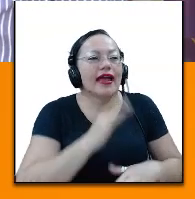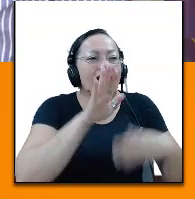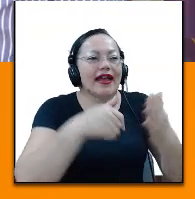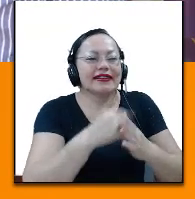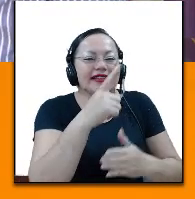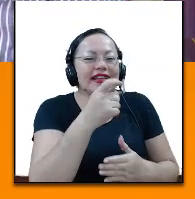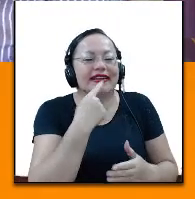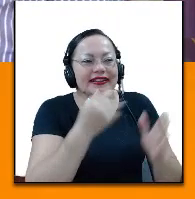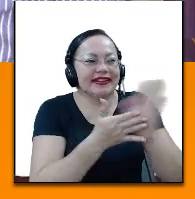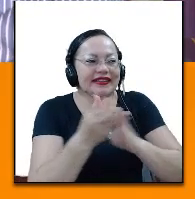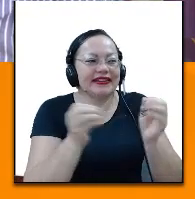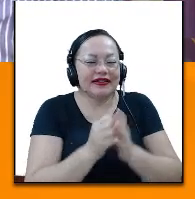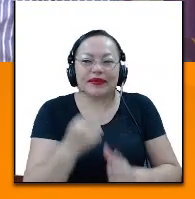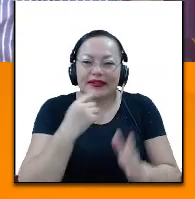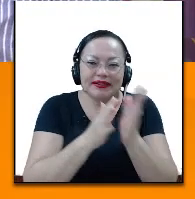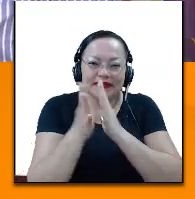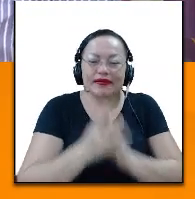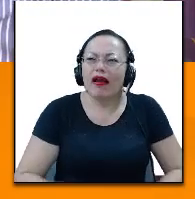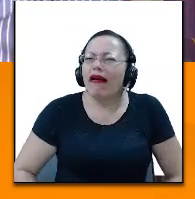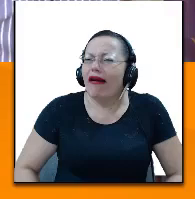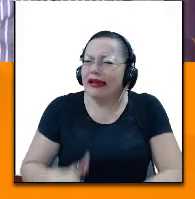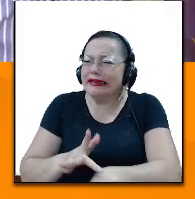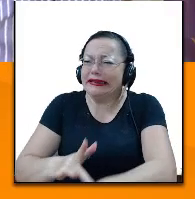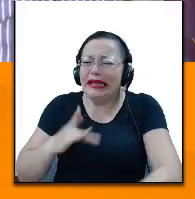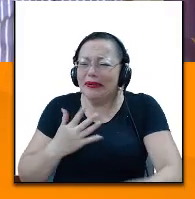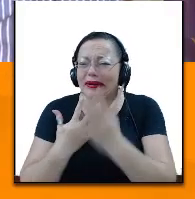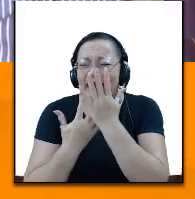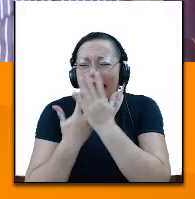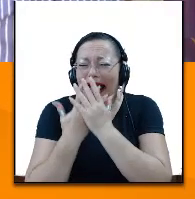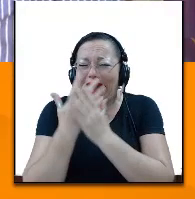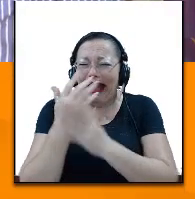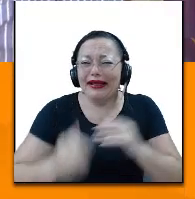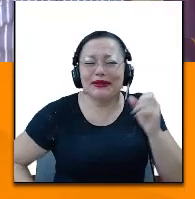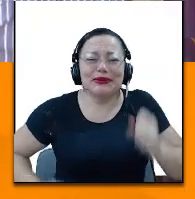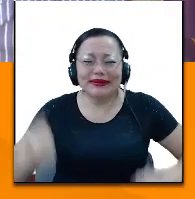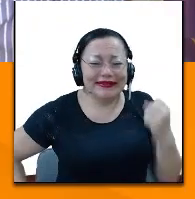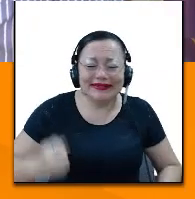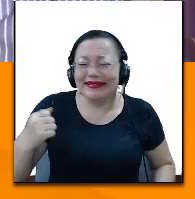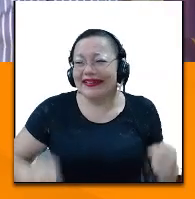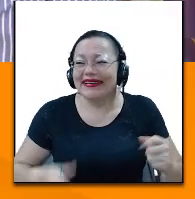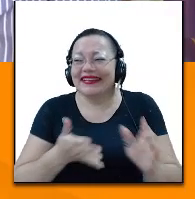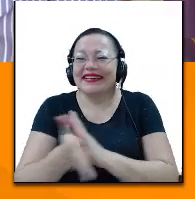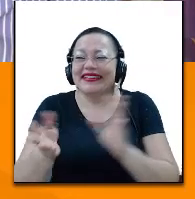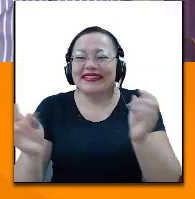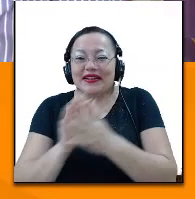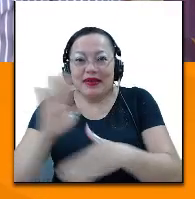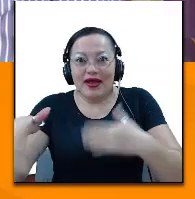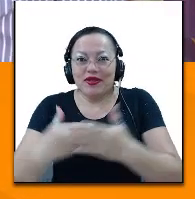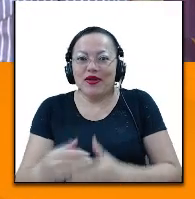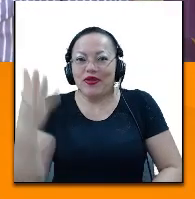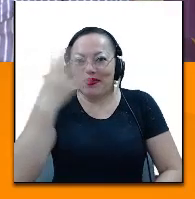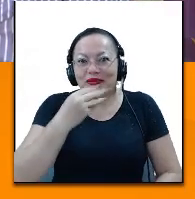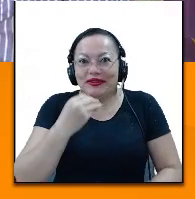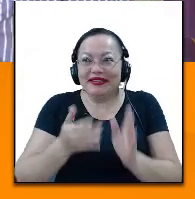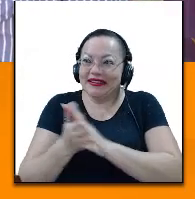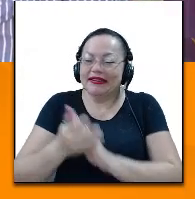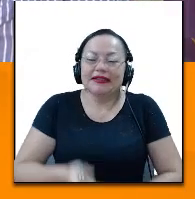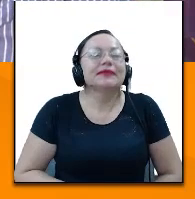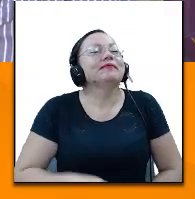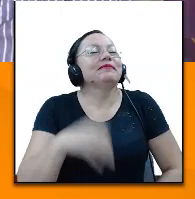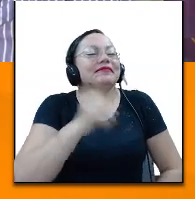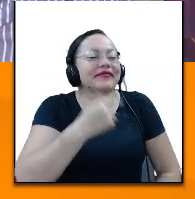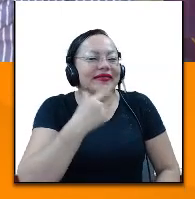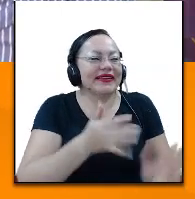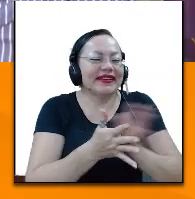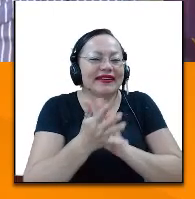decreto. Nos Es tocó madrugar a todos. madrugar. Madrugaditos, se van a ver más bonitos. Y bueno, no mejora, porque dicen